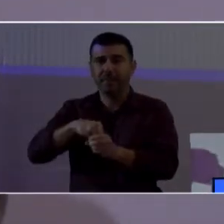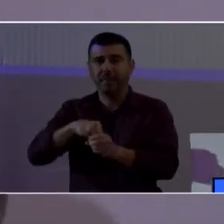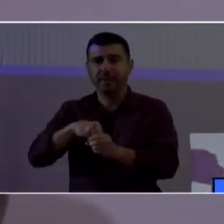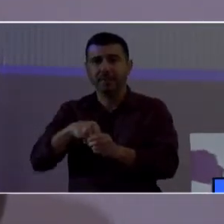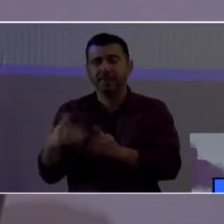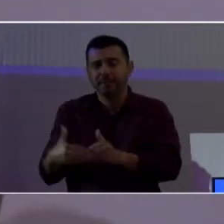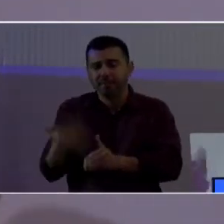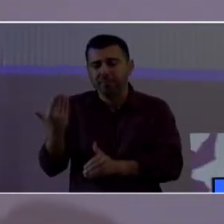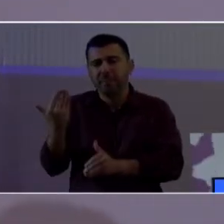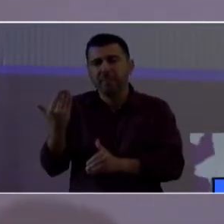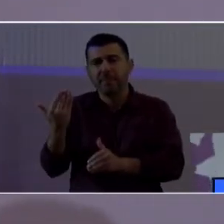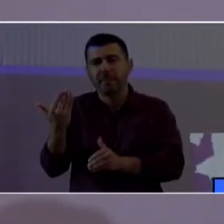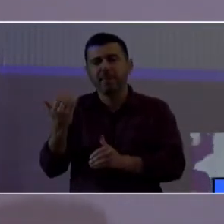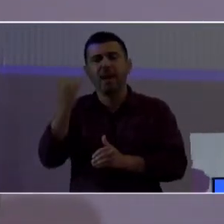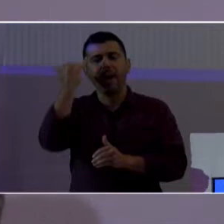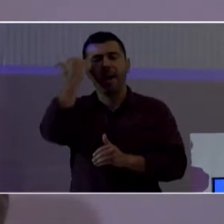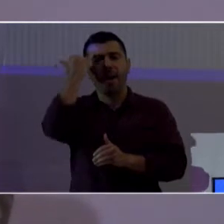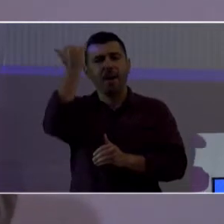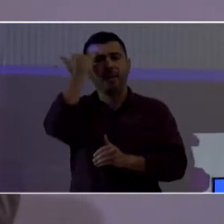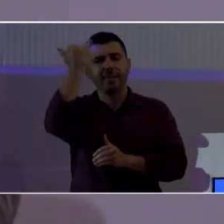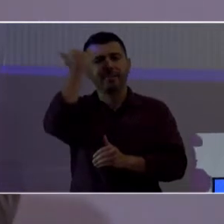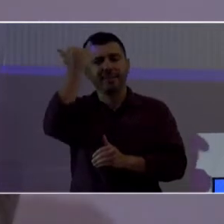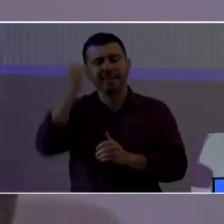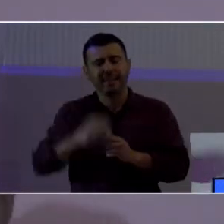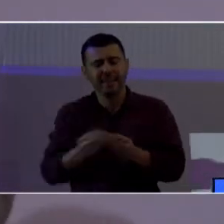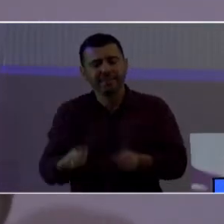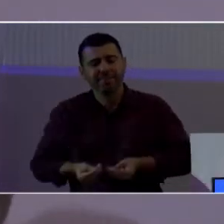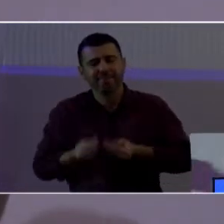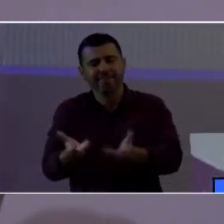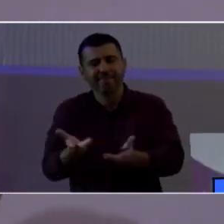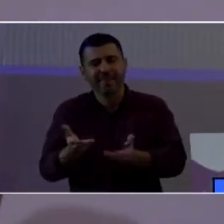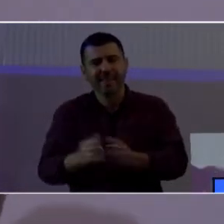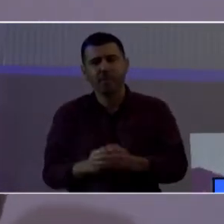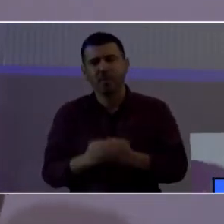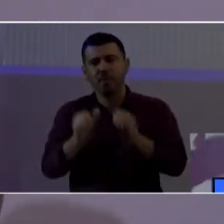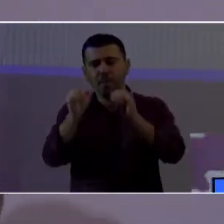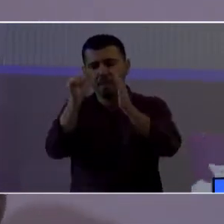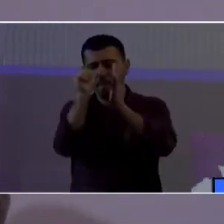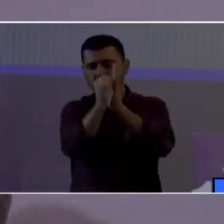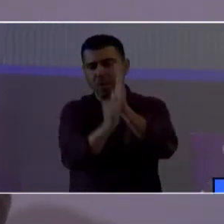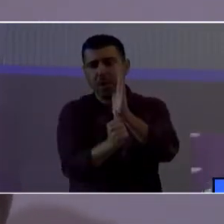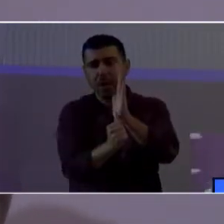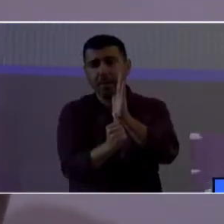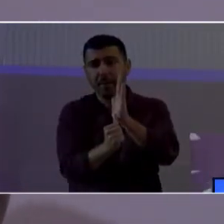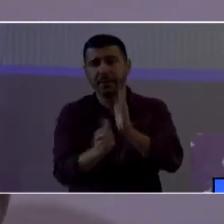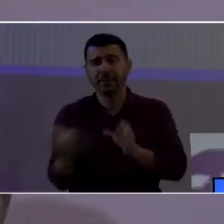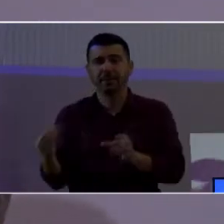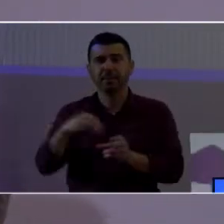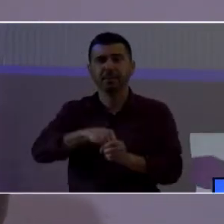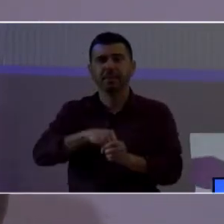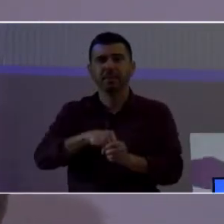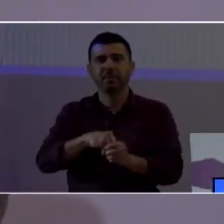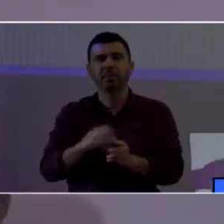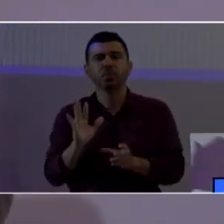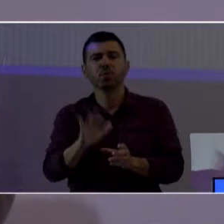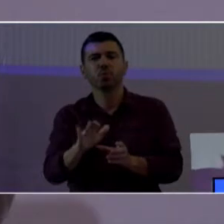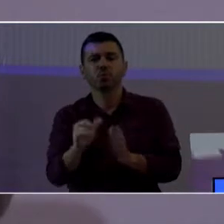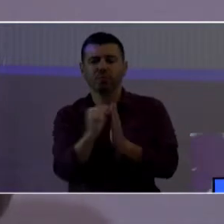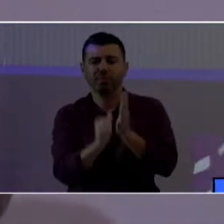Empezamos a aportar ideas para programas de formación incluyente para el posconflicto.